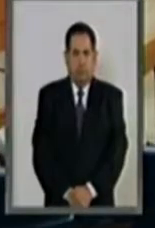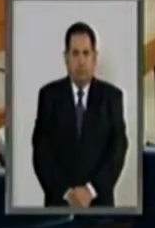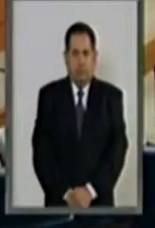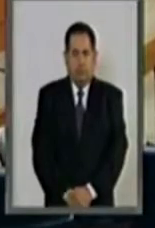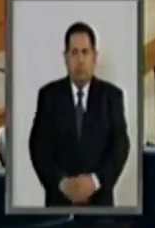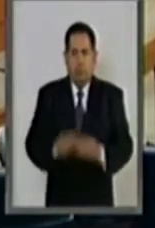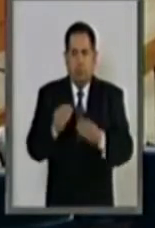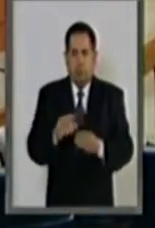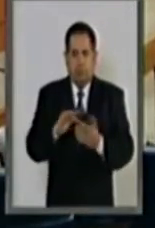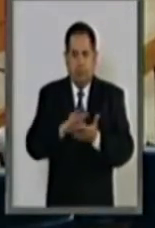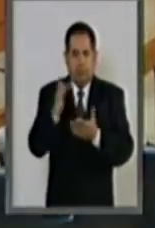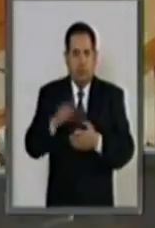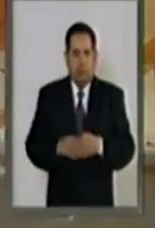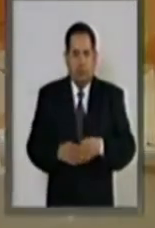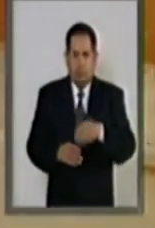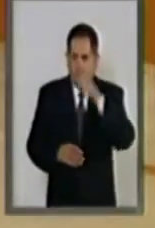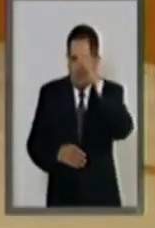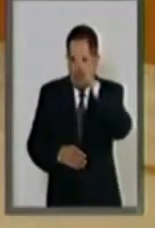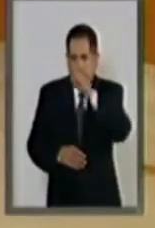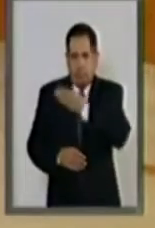Muchas gracias, señor presidente.